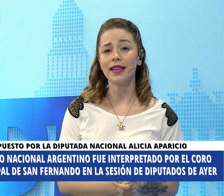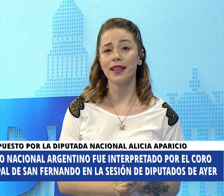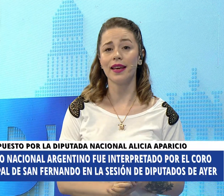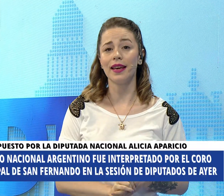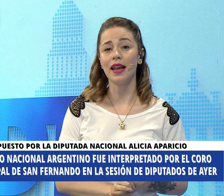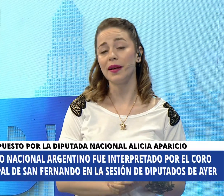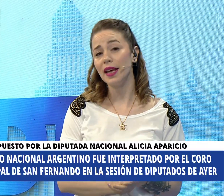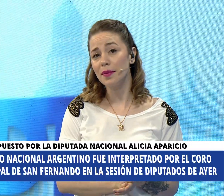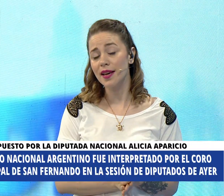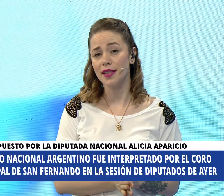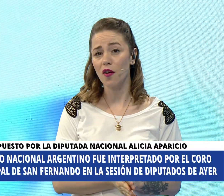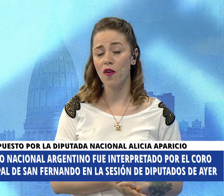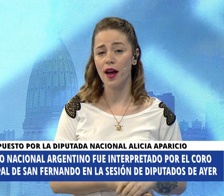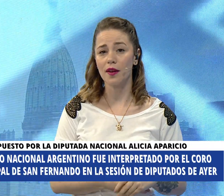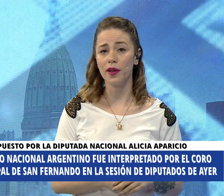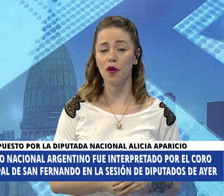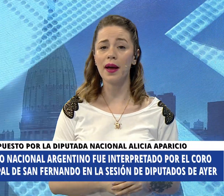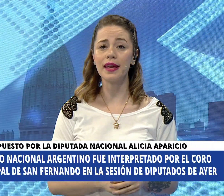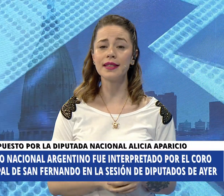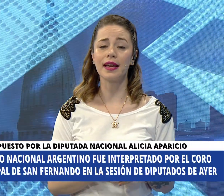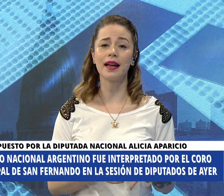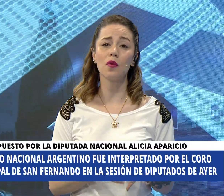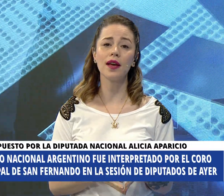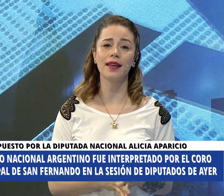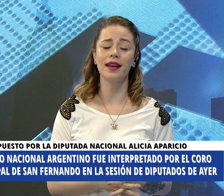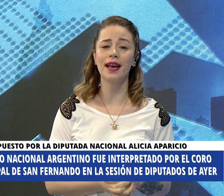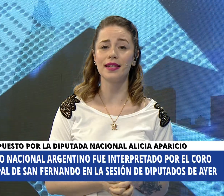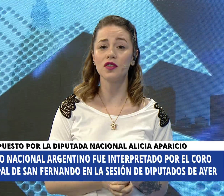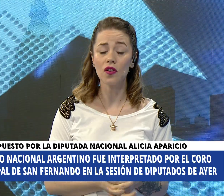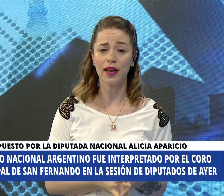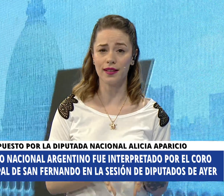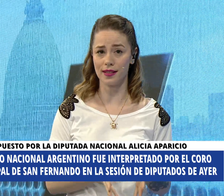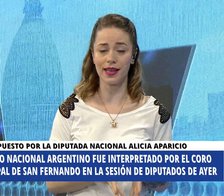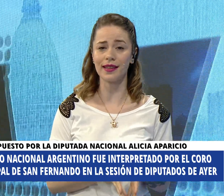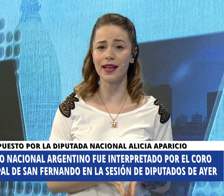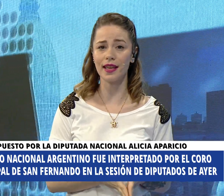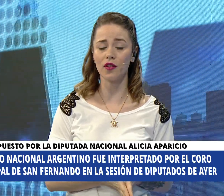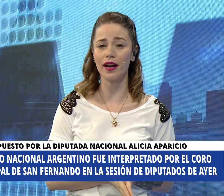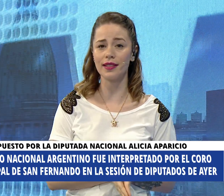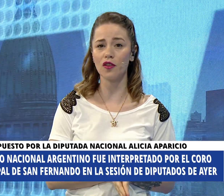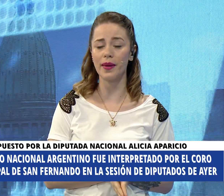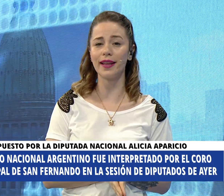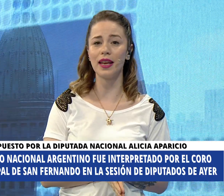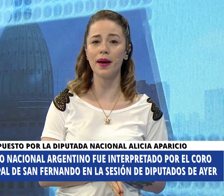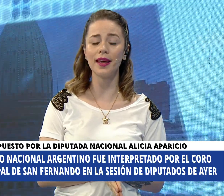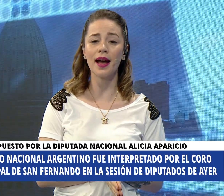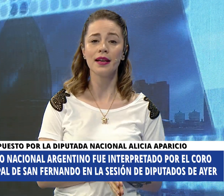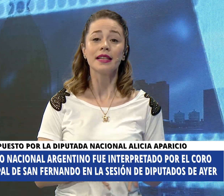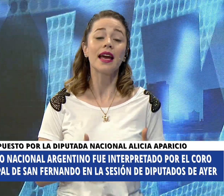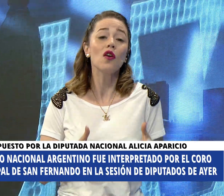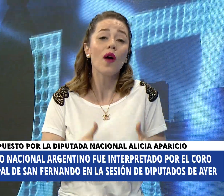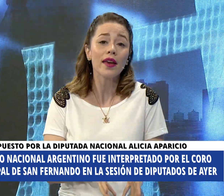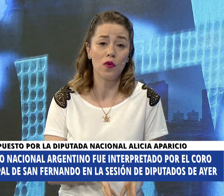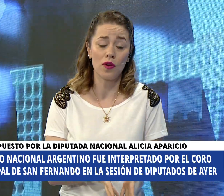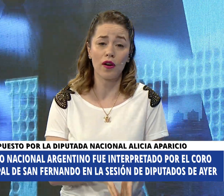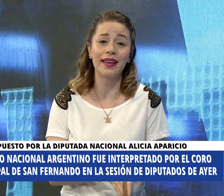Saben que desde que la pandemia llegó a nuestro país, en cada una de las sesiones que se están haciendo en el recinto de manera telemática,